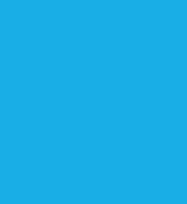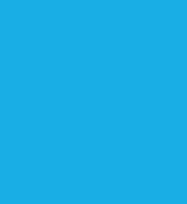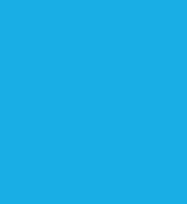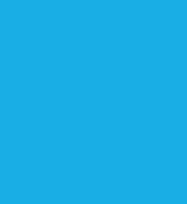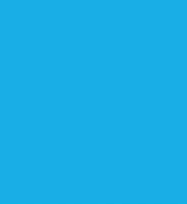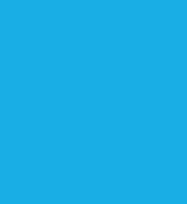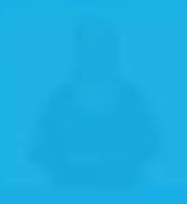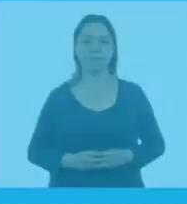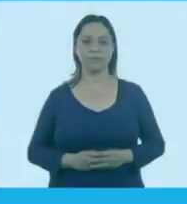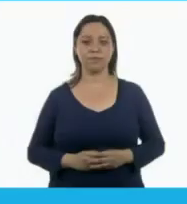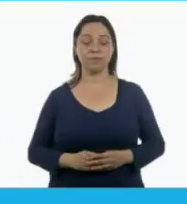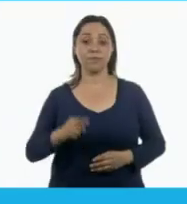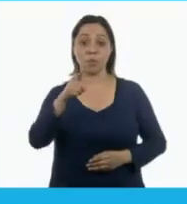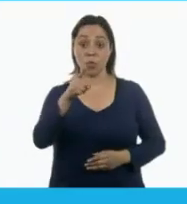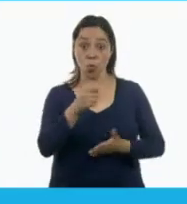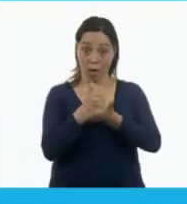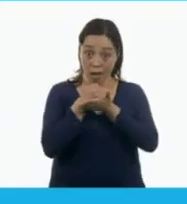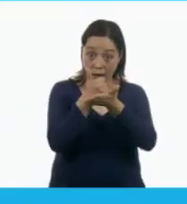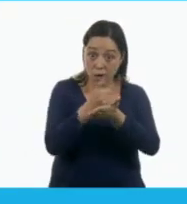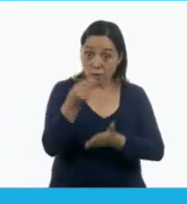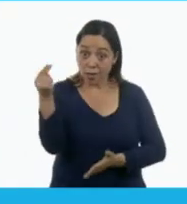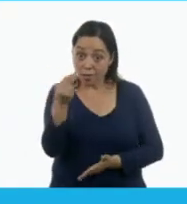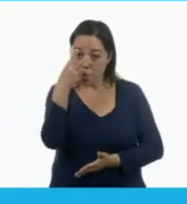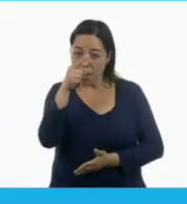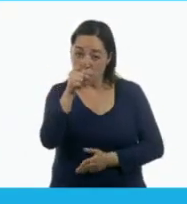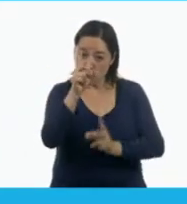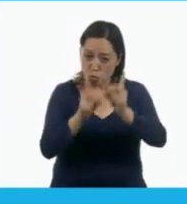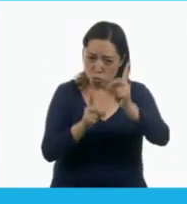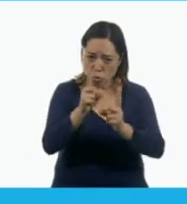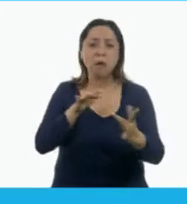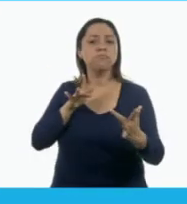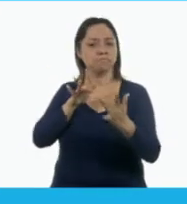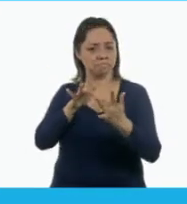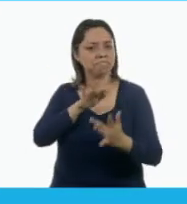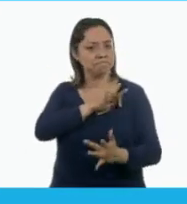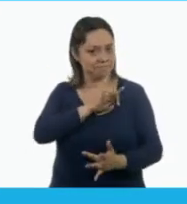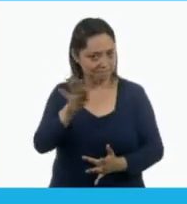Si necesitas ayuda para resolver tus dudas, contáctanos.